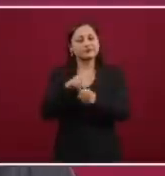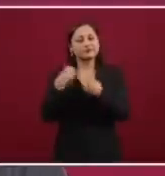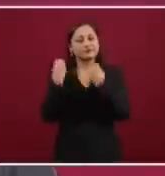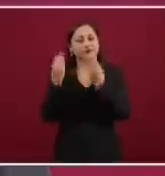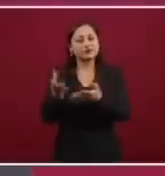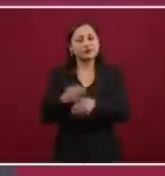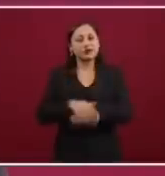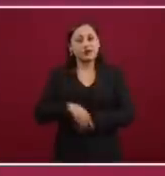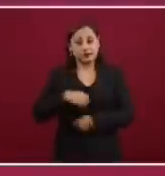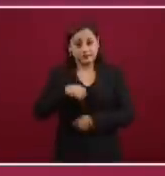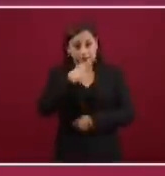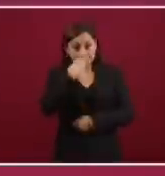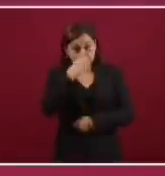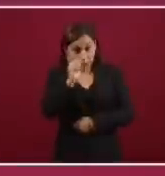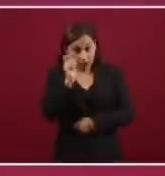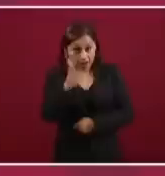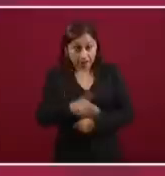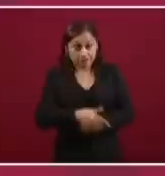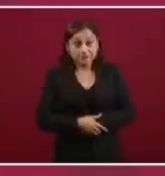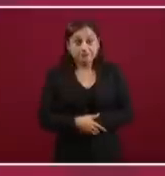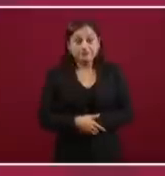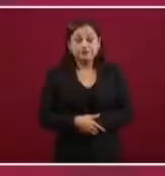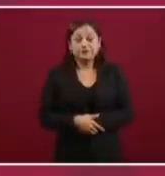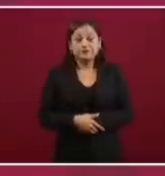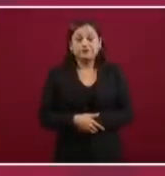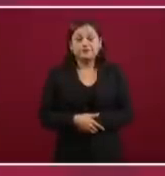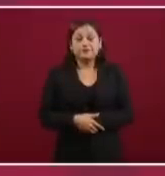Les digo algo, cuando